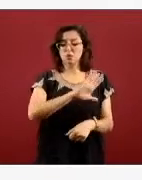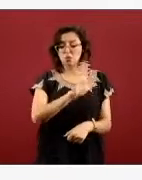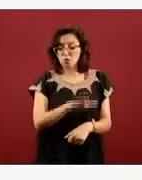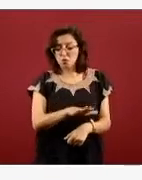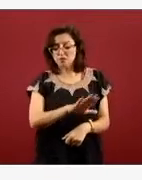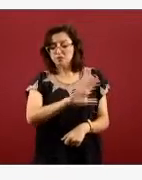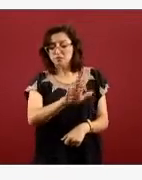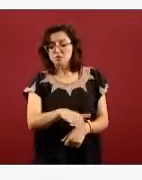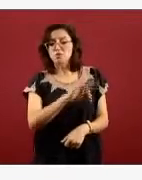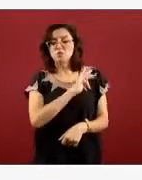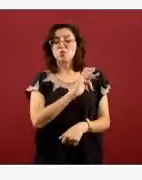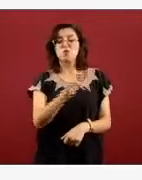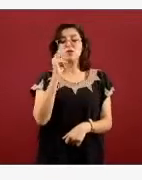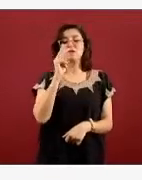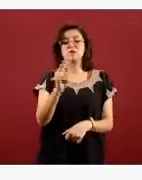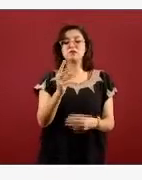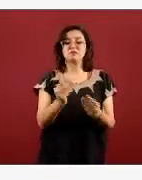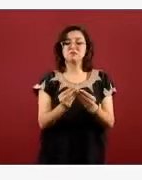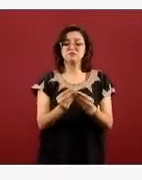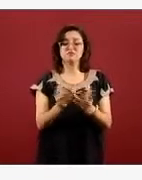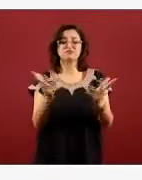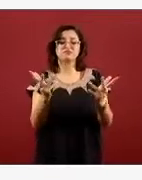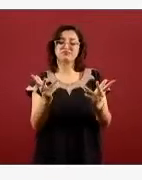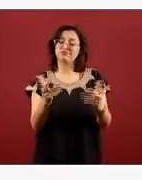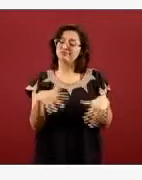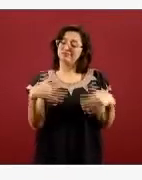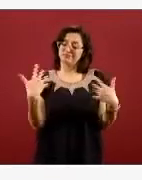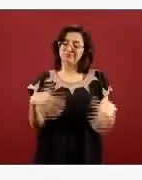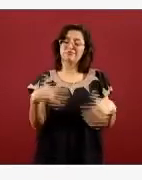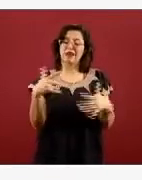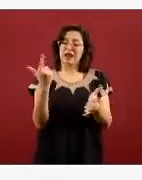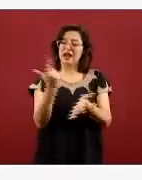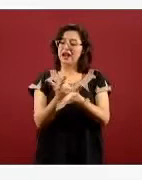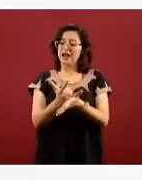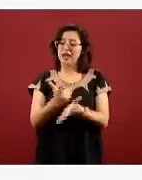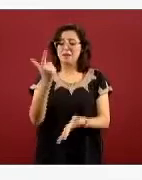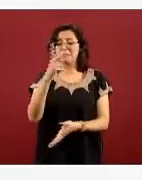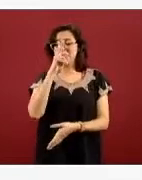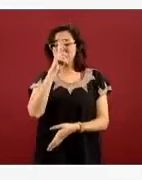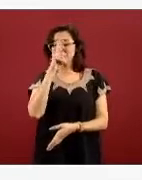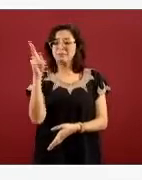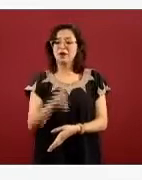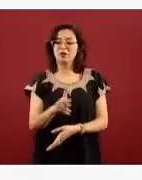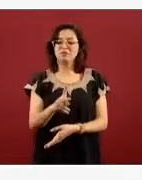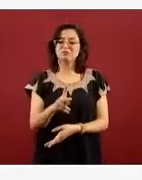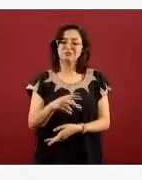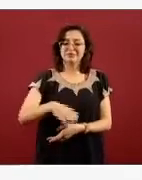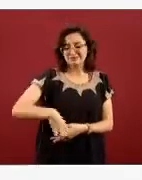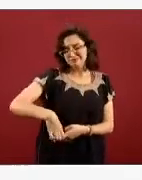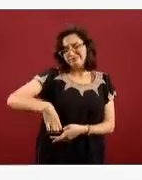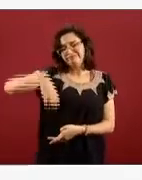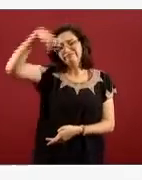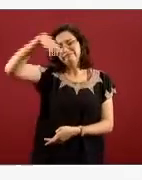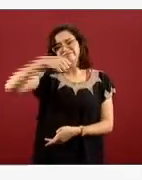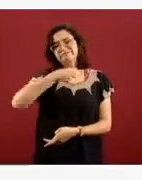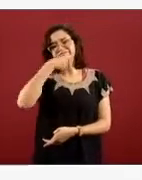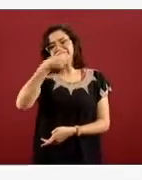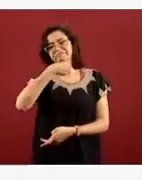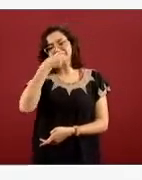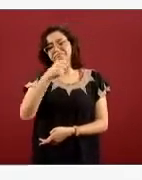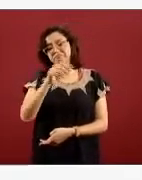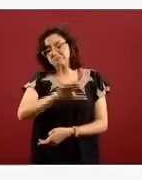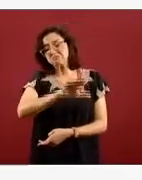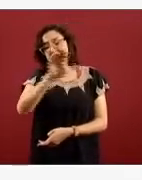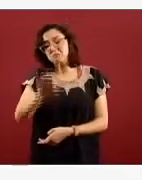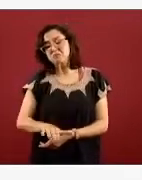sí vemos claramente una tendencia bastante marcada en la medida que se incrementa la edad, el riesgo de